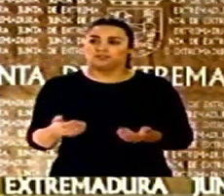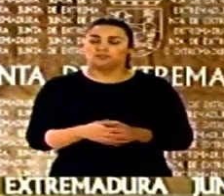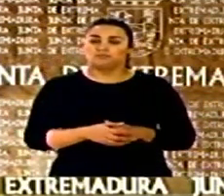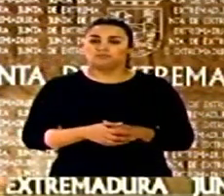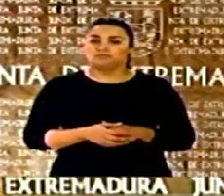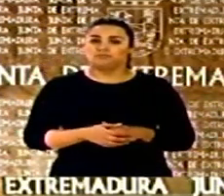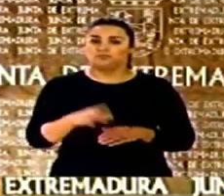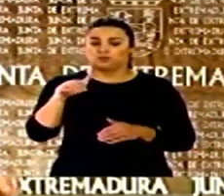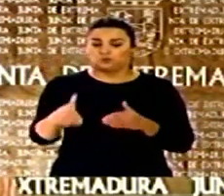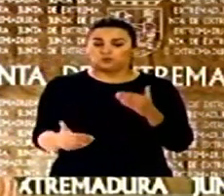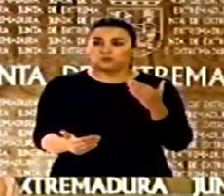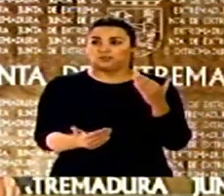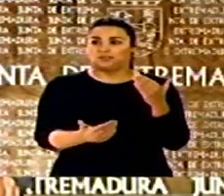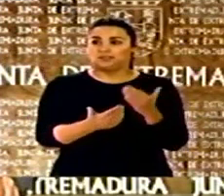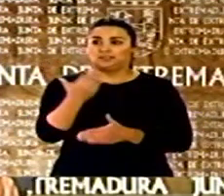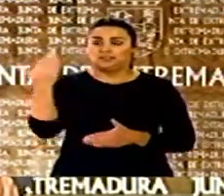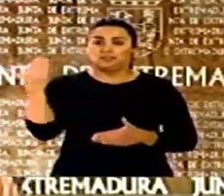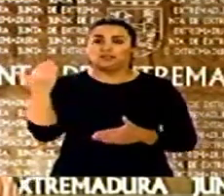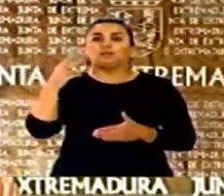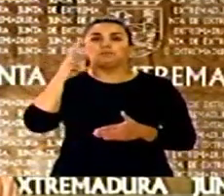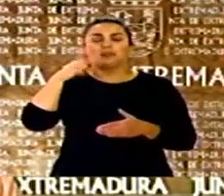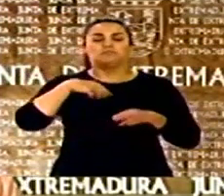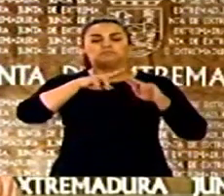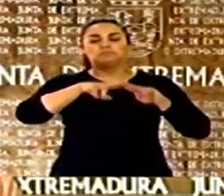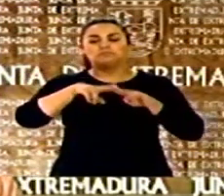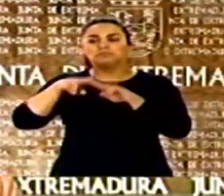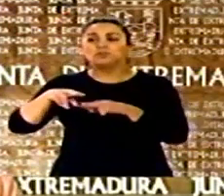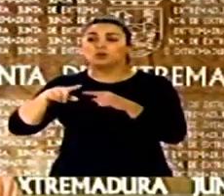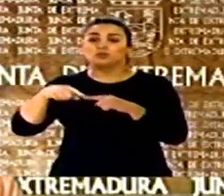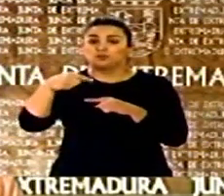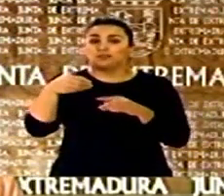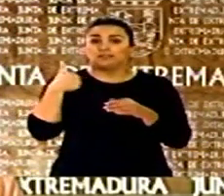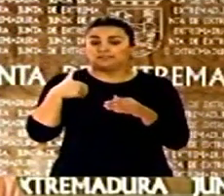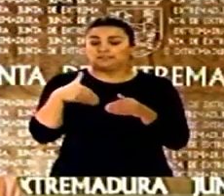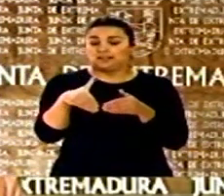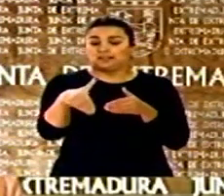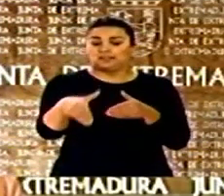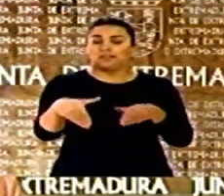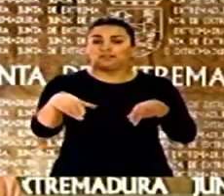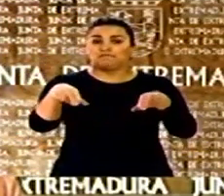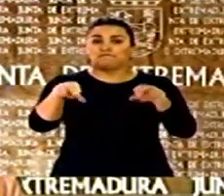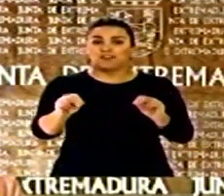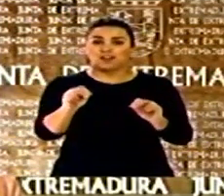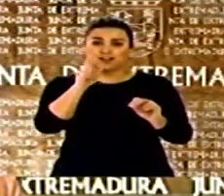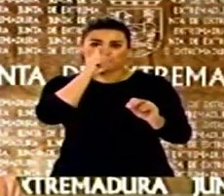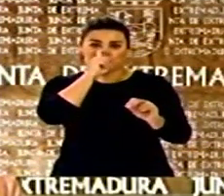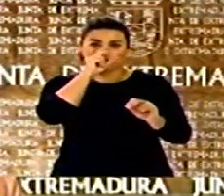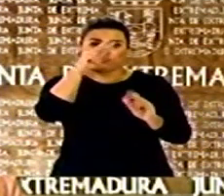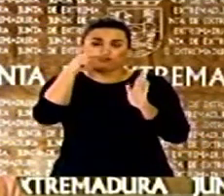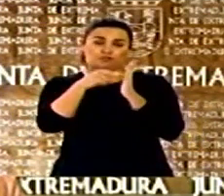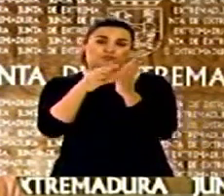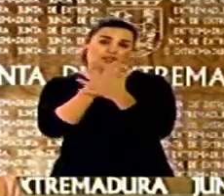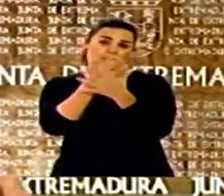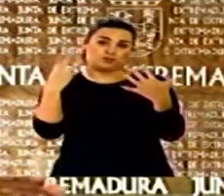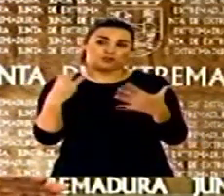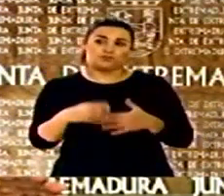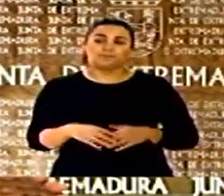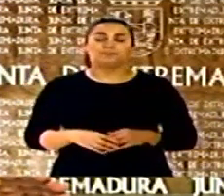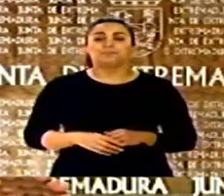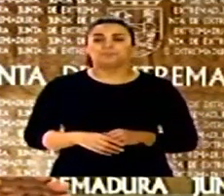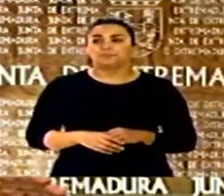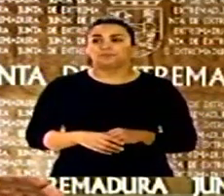También hemos aprobado una serie de convenios con ONU Habitat y con la Fundación Ciudadanía y COADE en materia